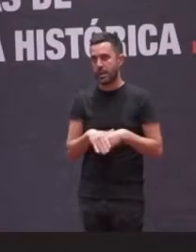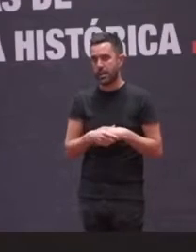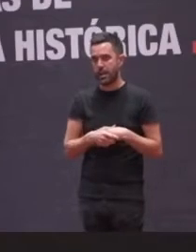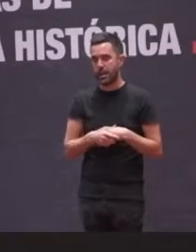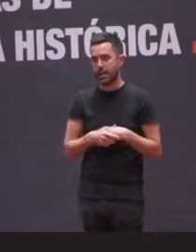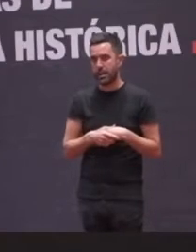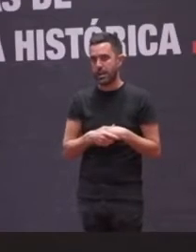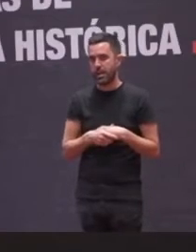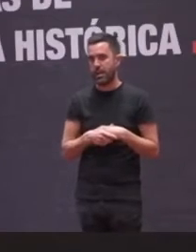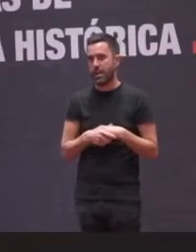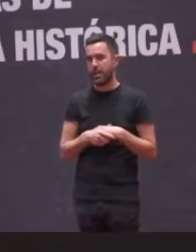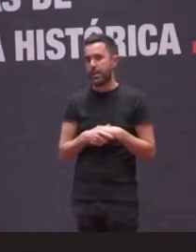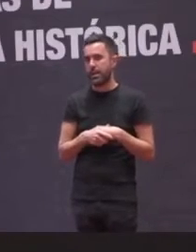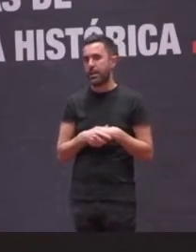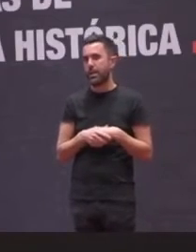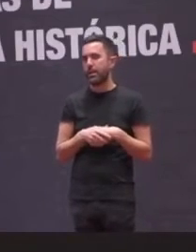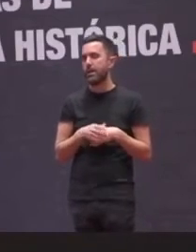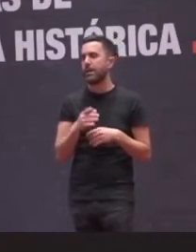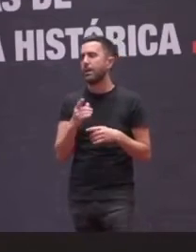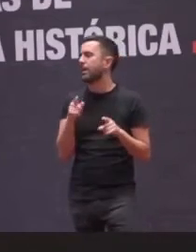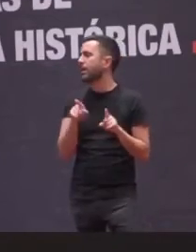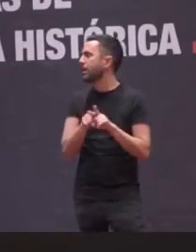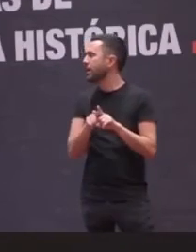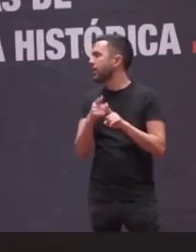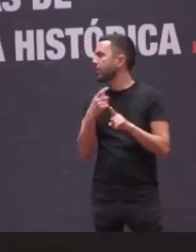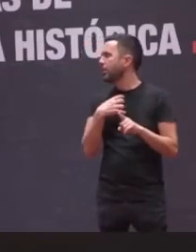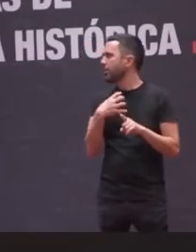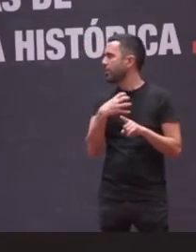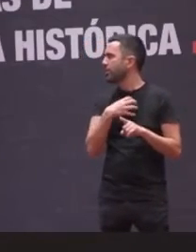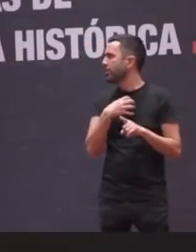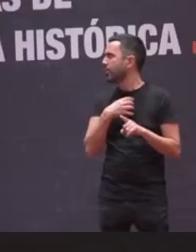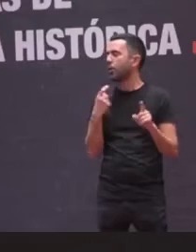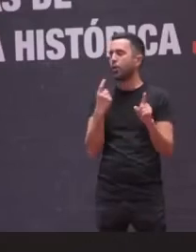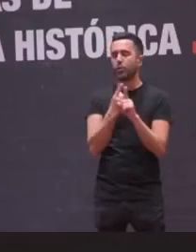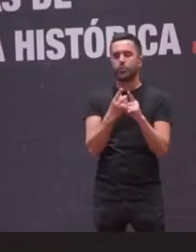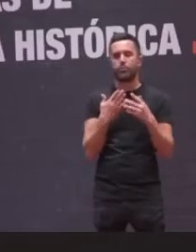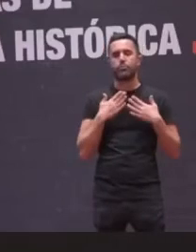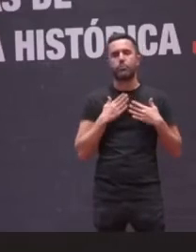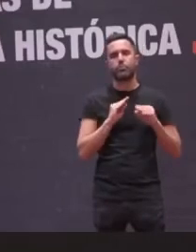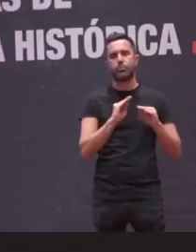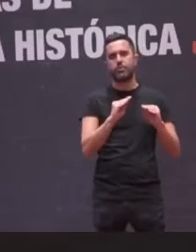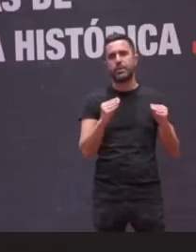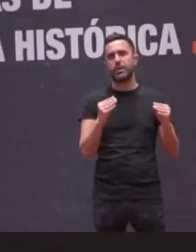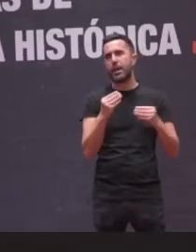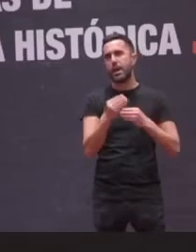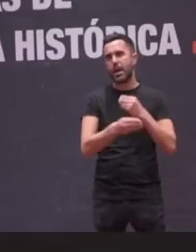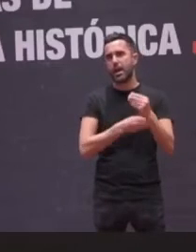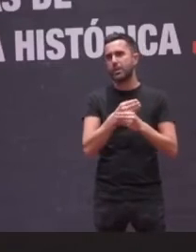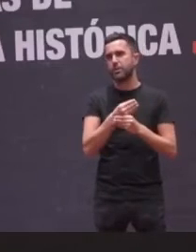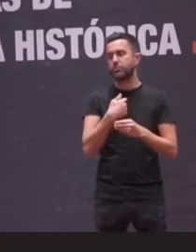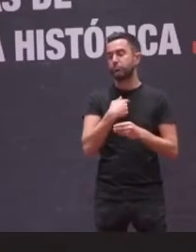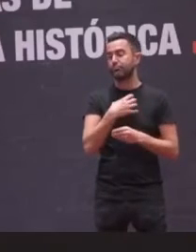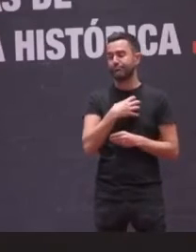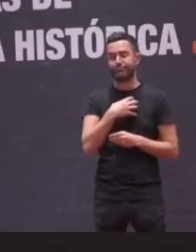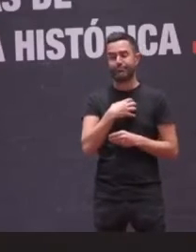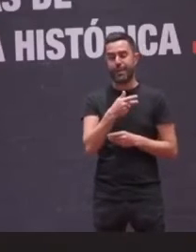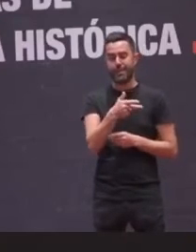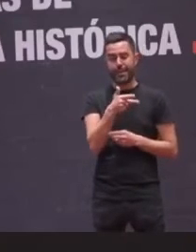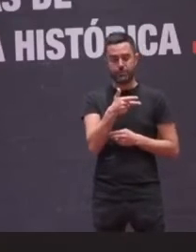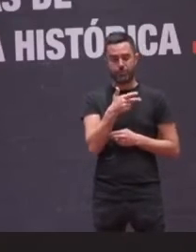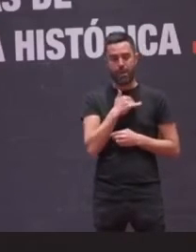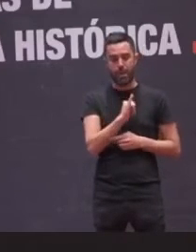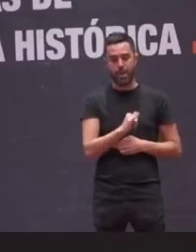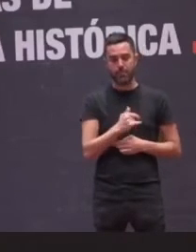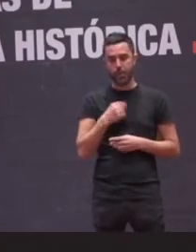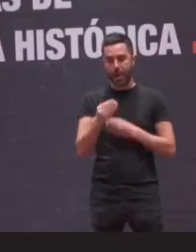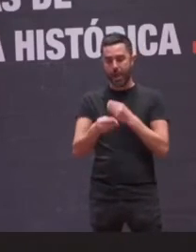Pasa a administración, pasa os privados. Ninguén pode ir contra os seus propios actos. Eu, ainda que teña unha serie de dereitos, non poido ir contra a miña